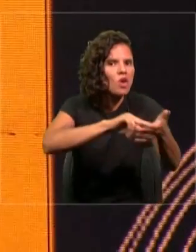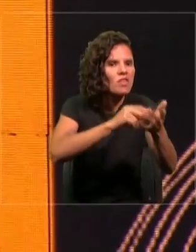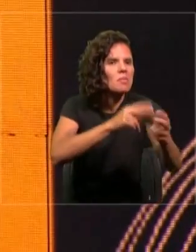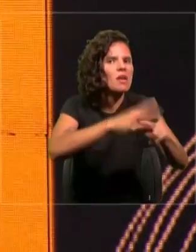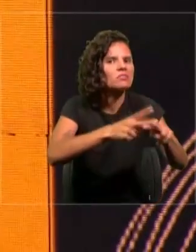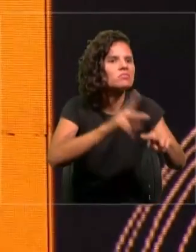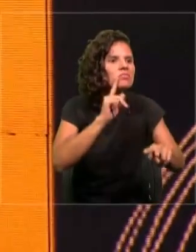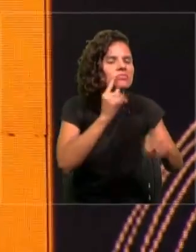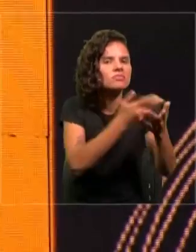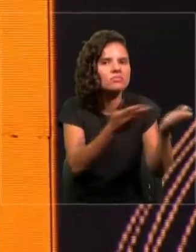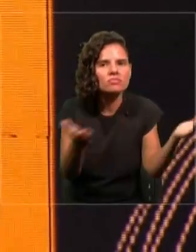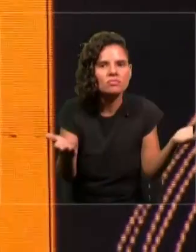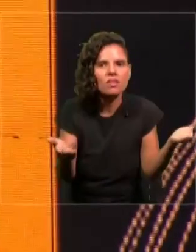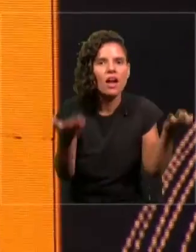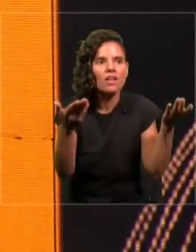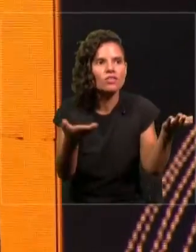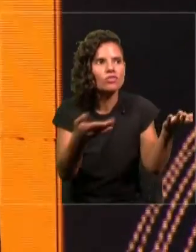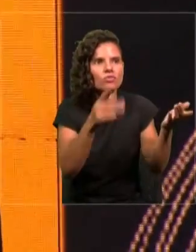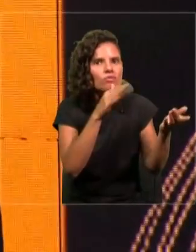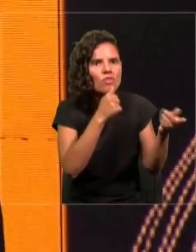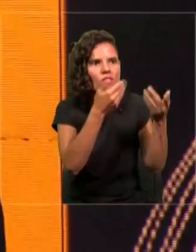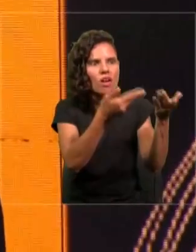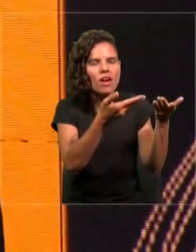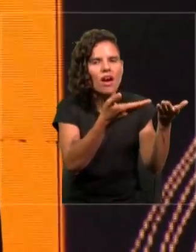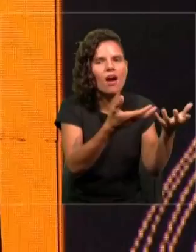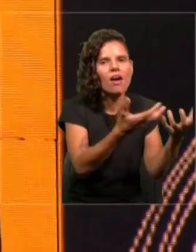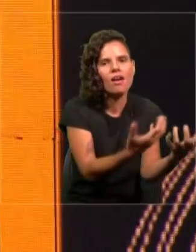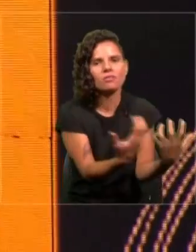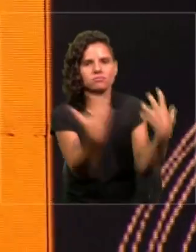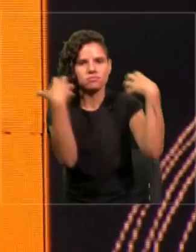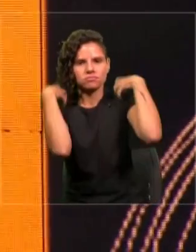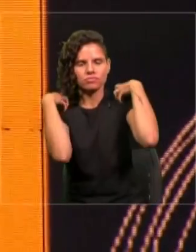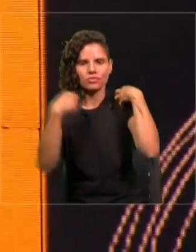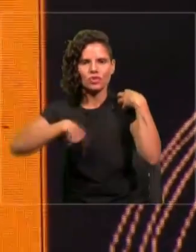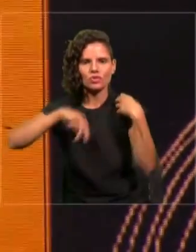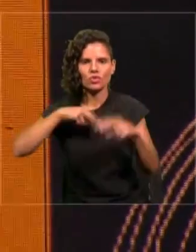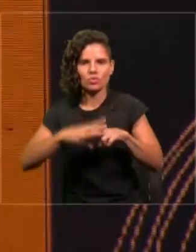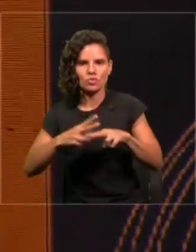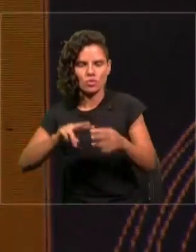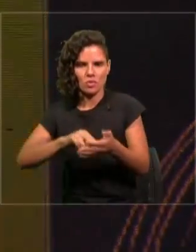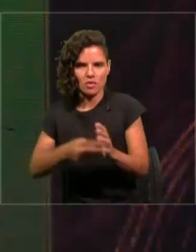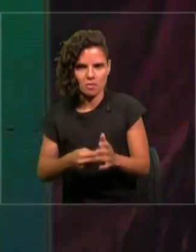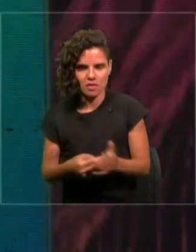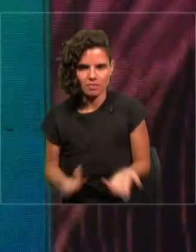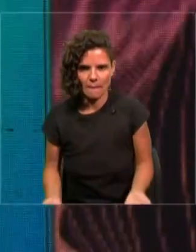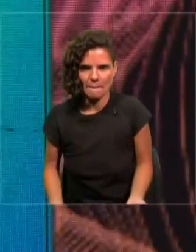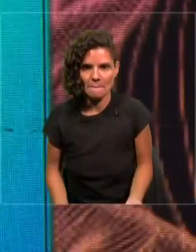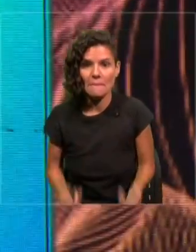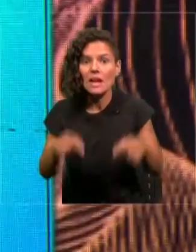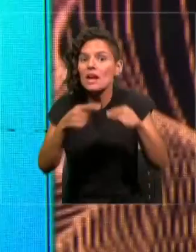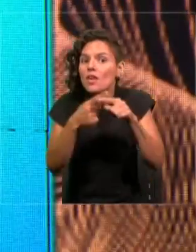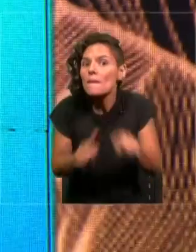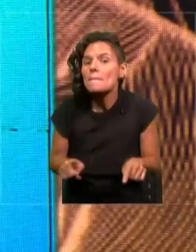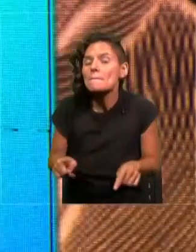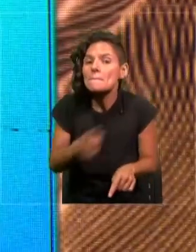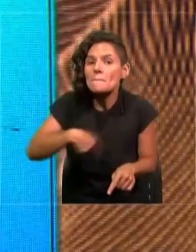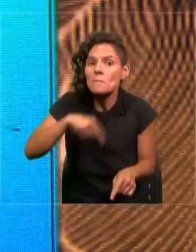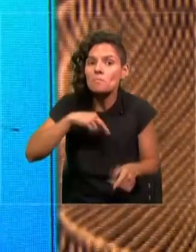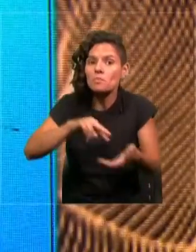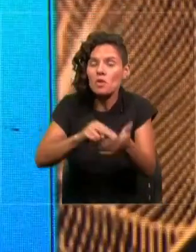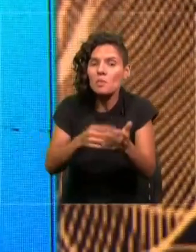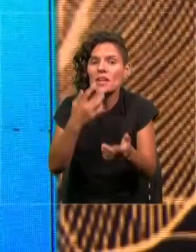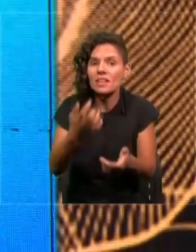de resolver el conflicto recae en nosotros. Y nuestro problema es que en 200 años nunca hemos